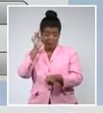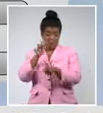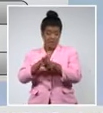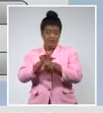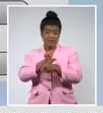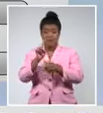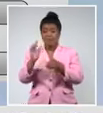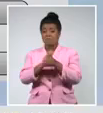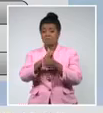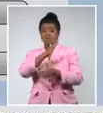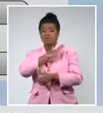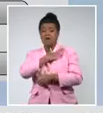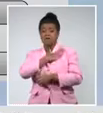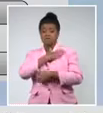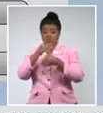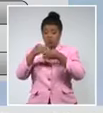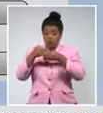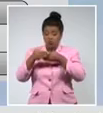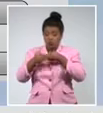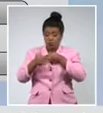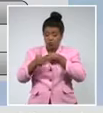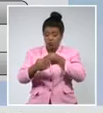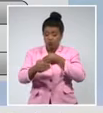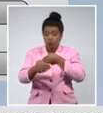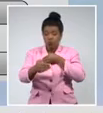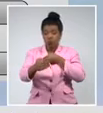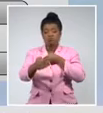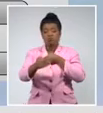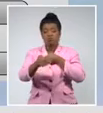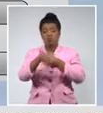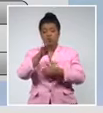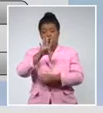desde el 10 de marzo del 2020,